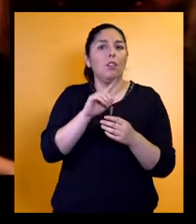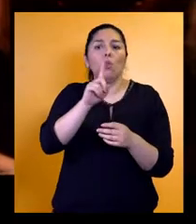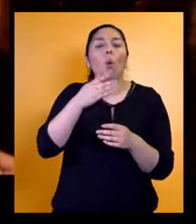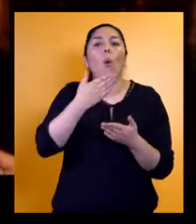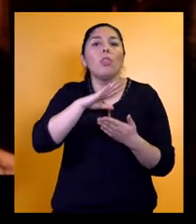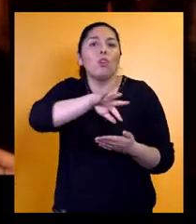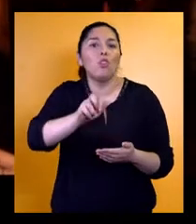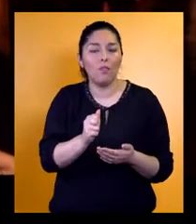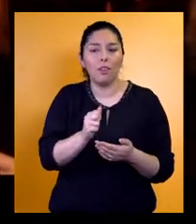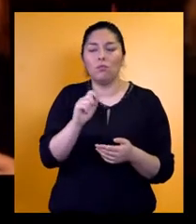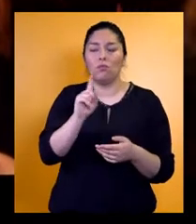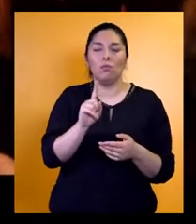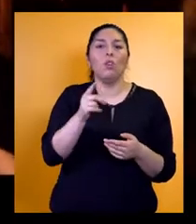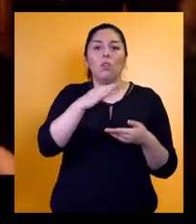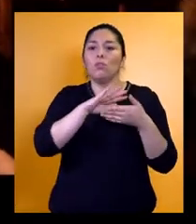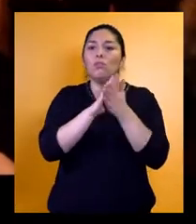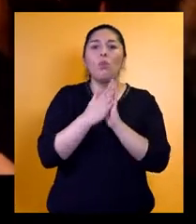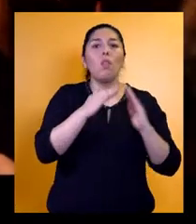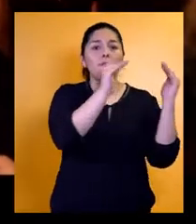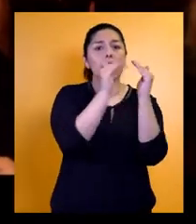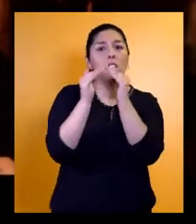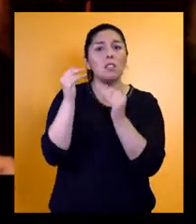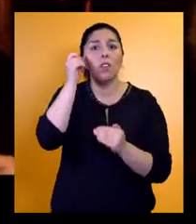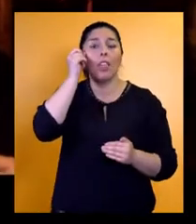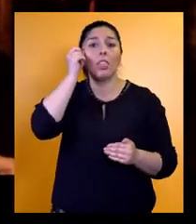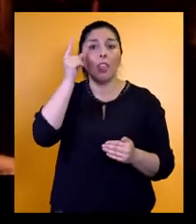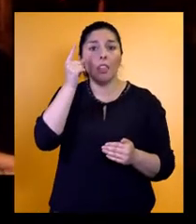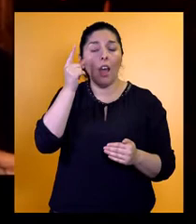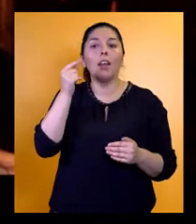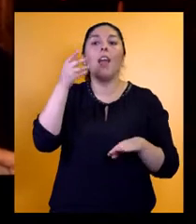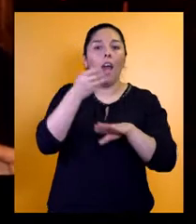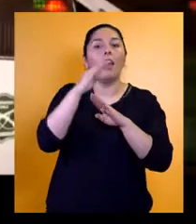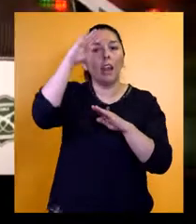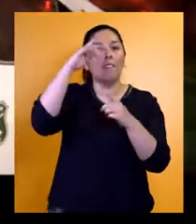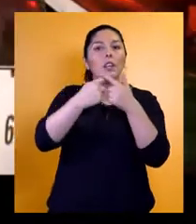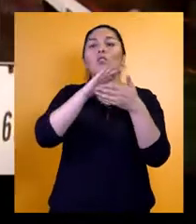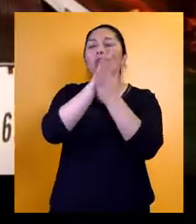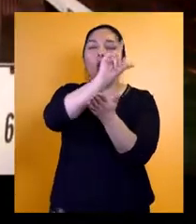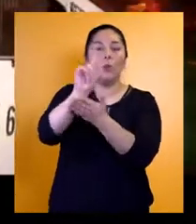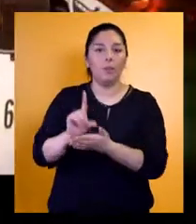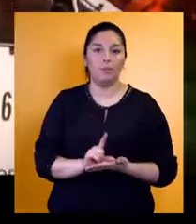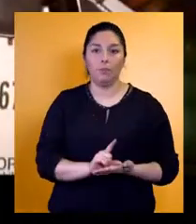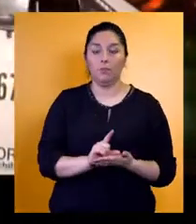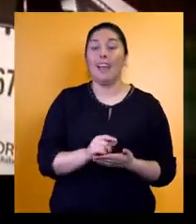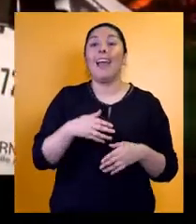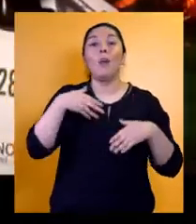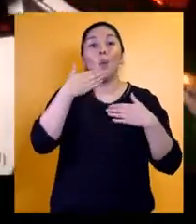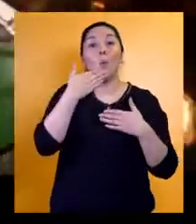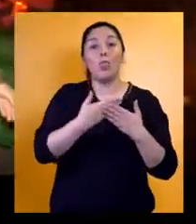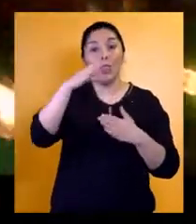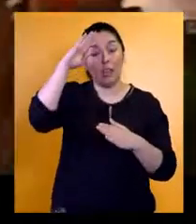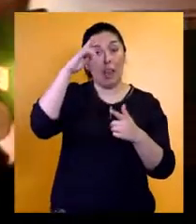personas normales, que son personas que están tranquilas, sepan de que Carabineros está presente en todas partes. Los resultados de los operativos policiales